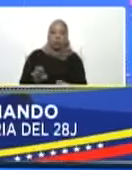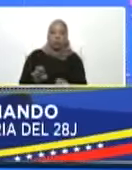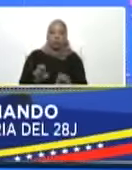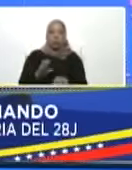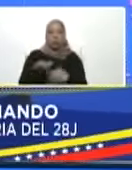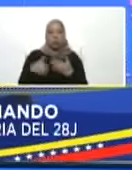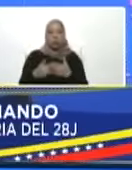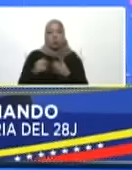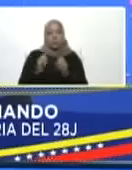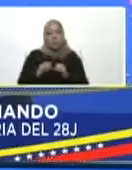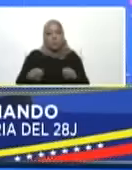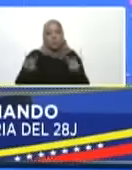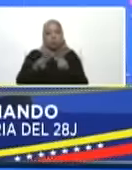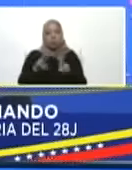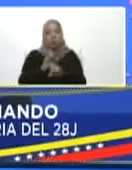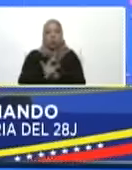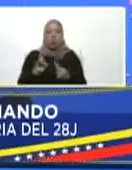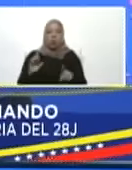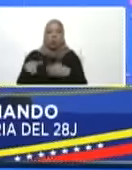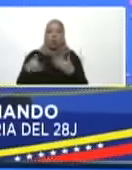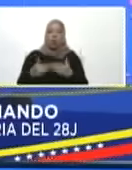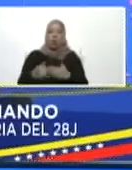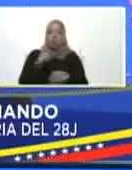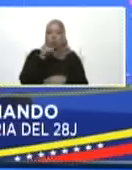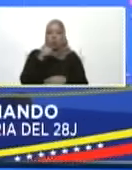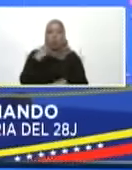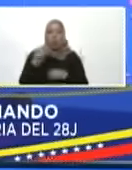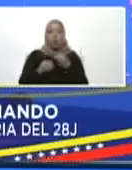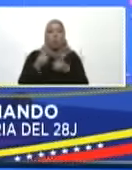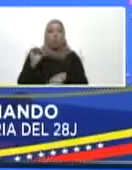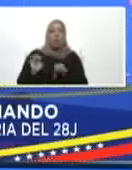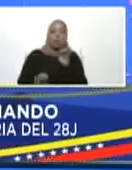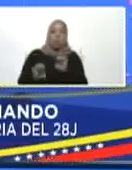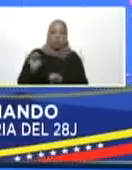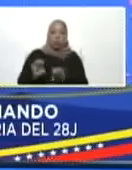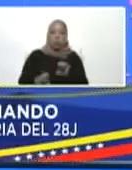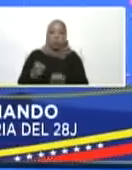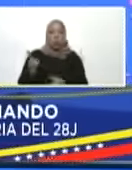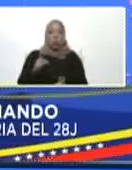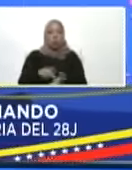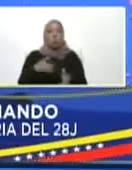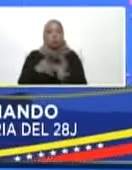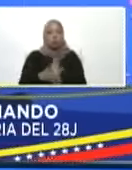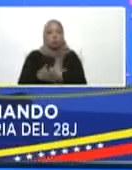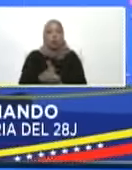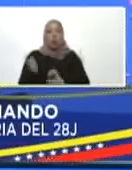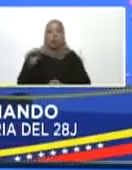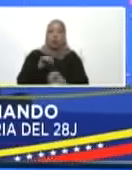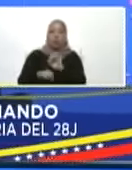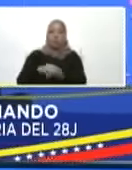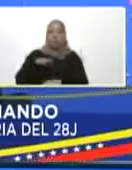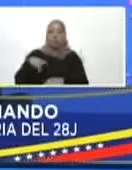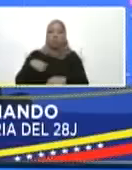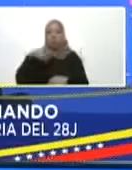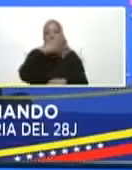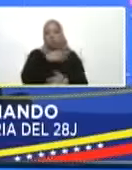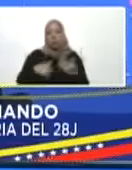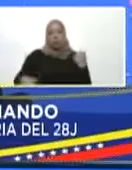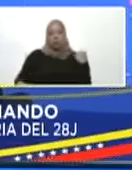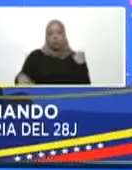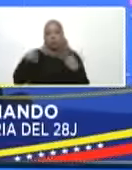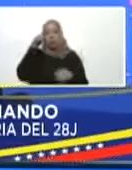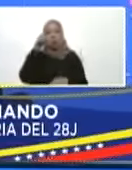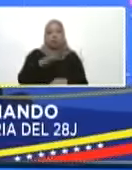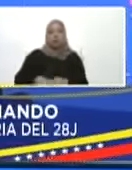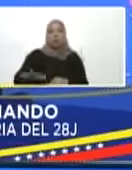cómo evaluar la valentía, la determinación, cómo evaluar lo que es la defensa que ha hecho el presidente del